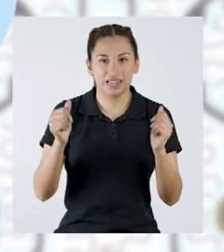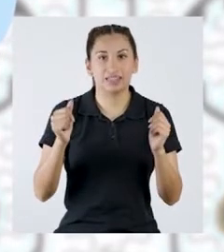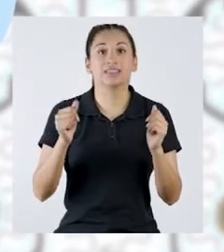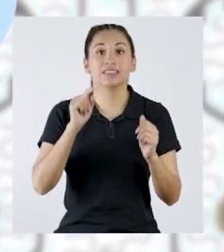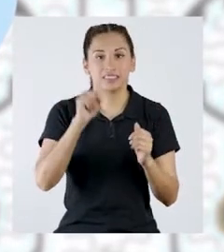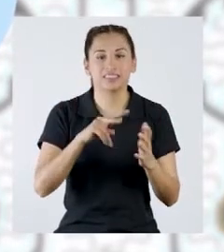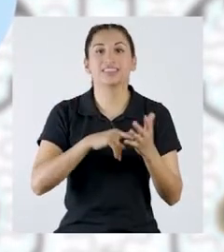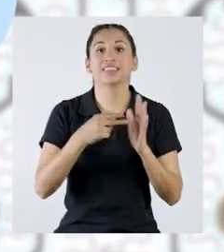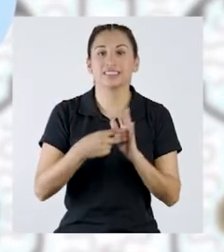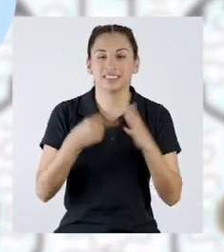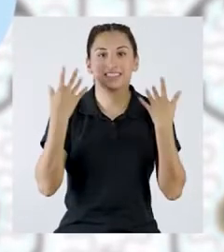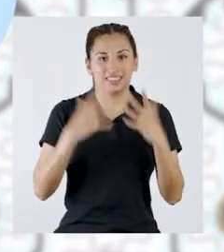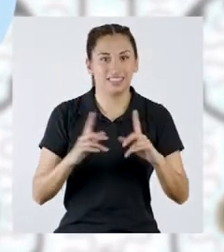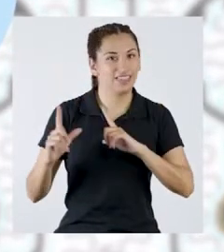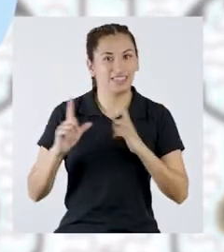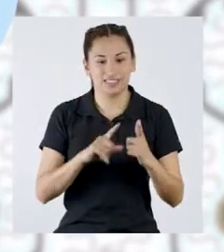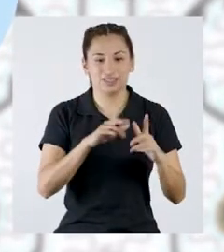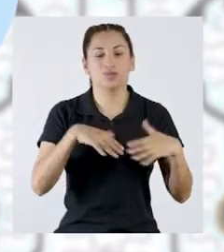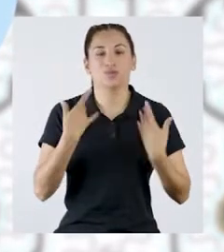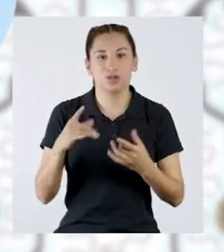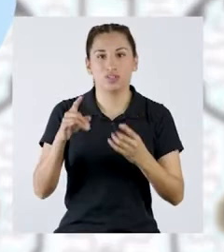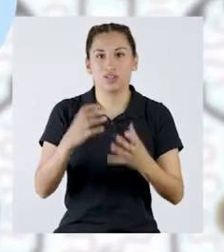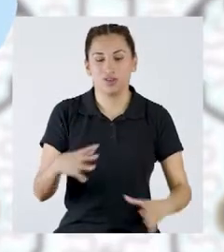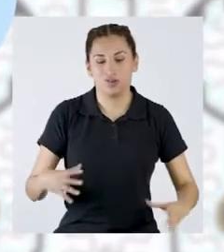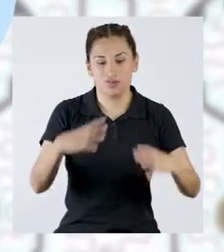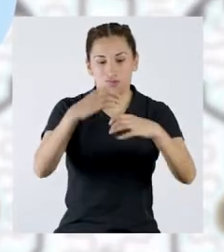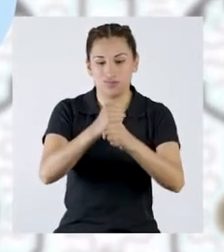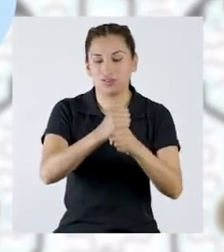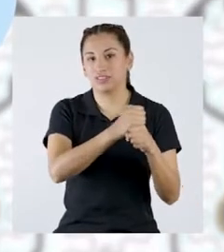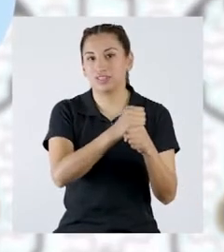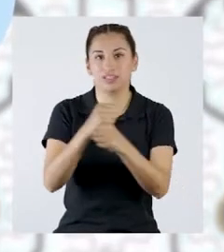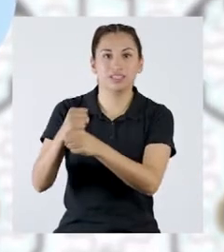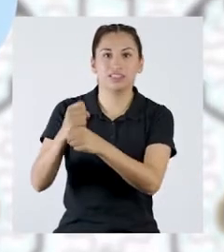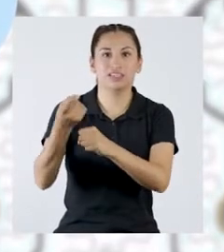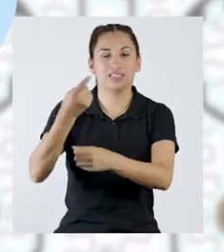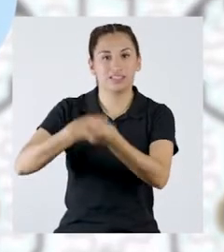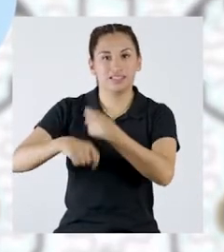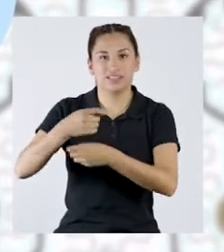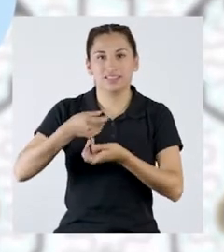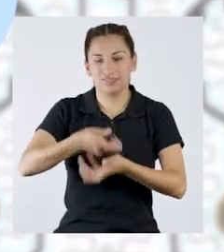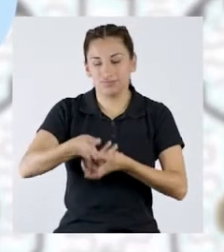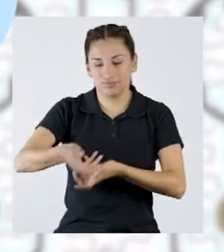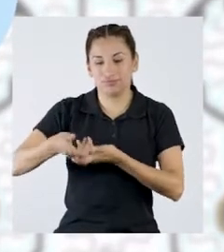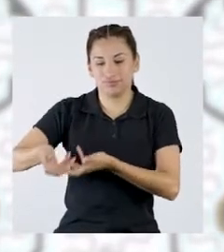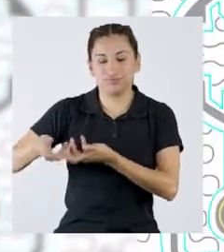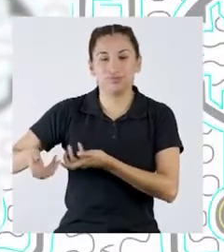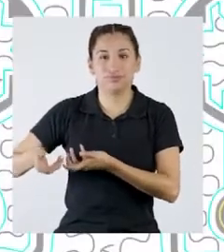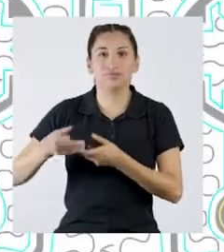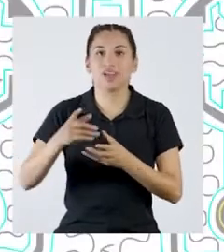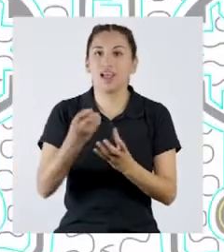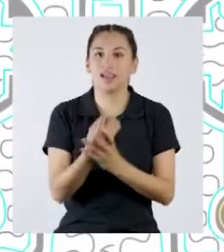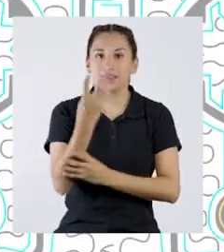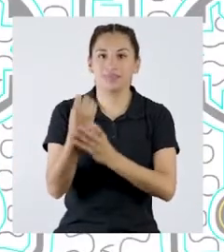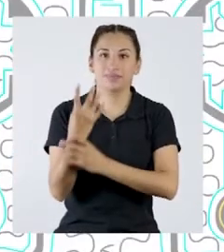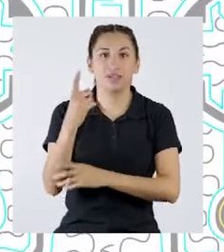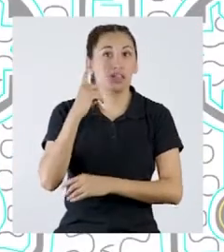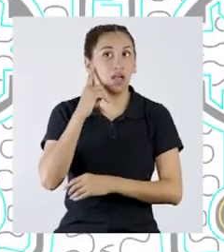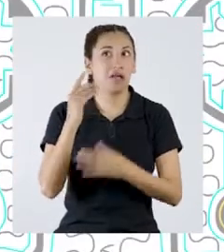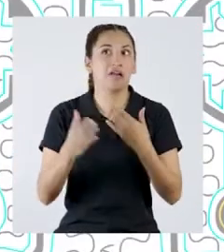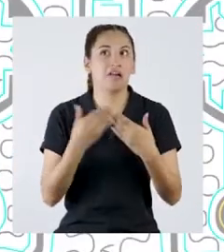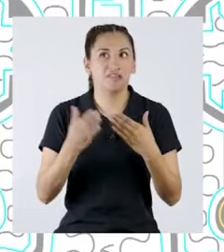húmeda. Eso te indicará que ya está listo para ser embolsado y agregado a las plantas. Suena